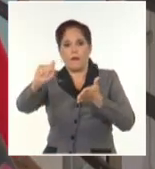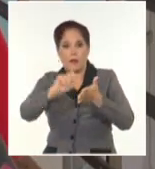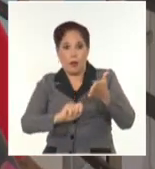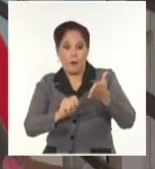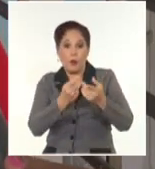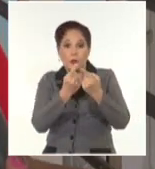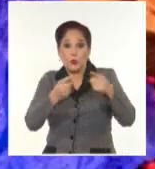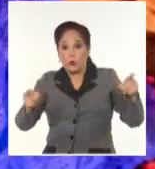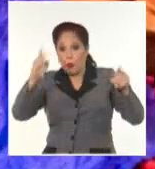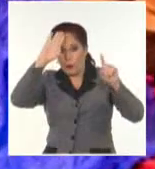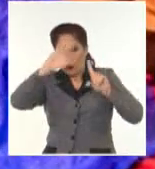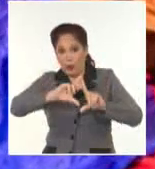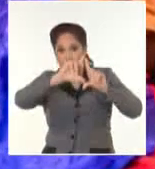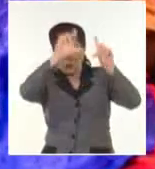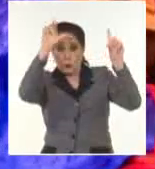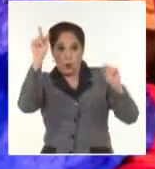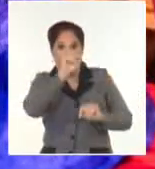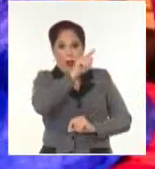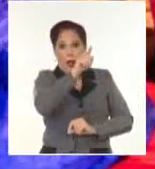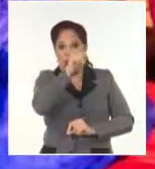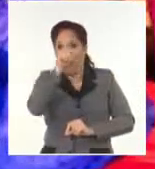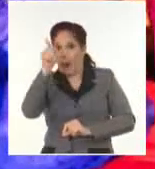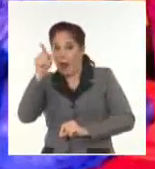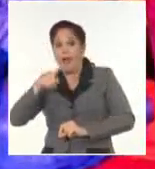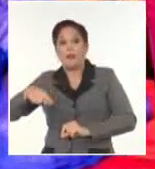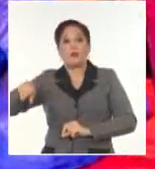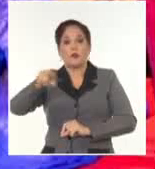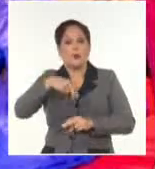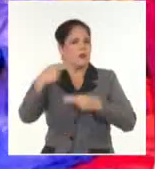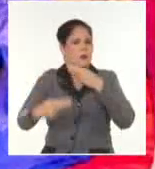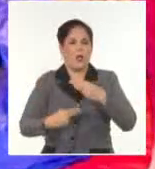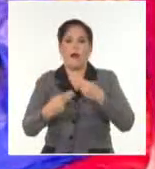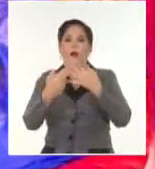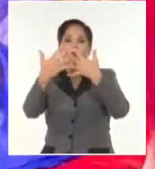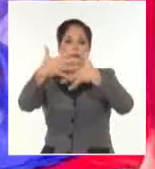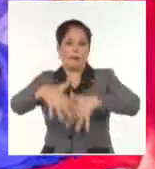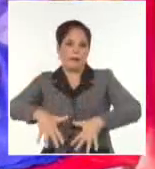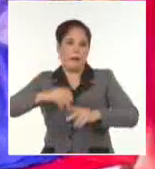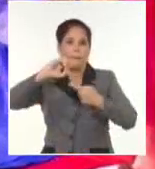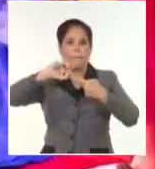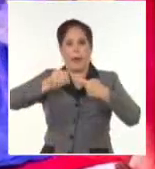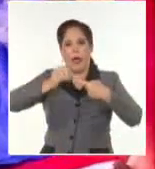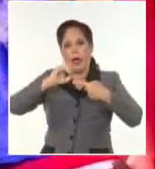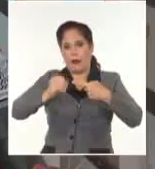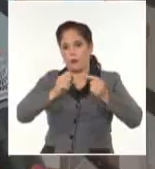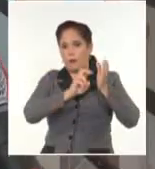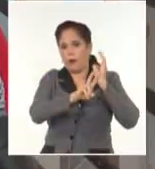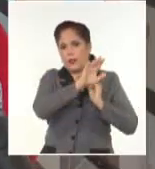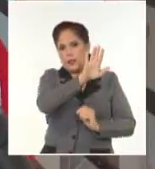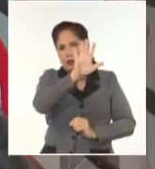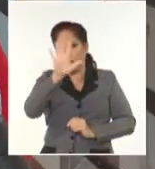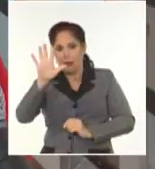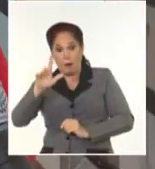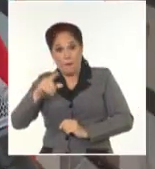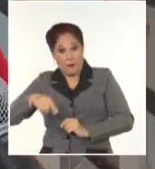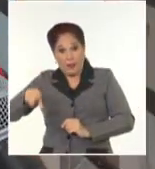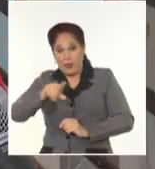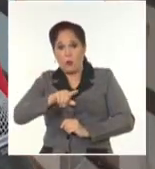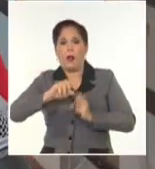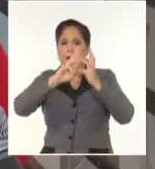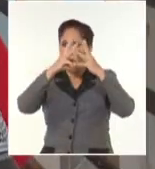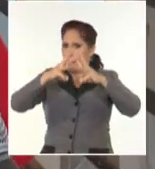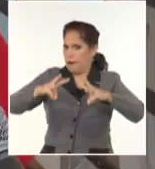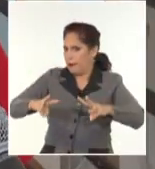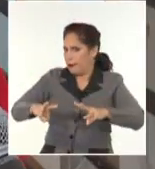toda Cuba, de manera simultánea, se desarrollen espectáculos de payasos en todas las provincias, y que bueno, las redes sociales,